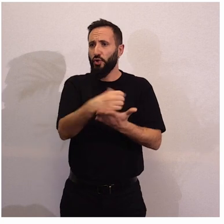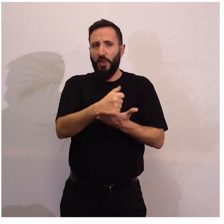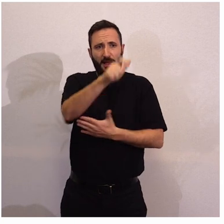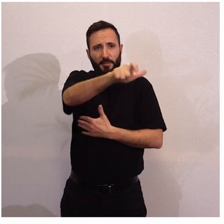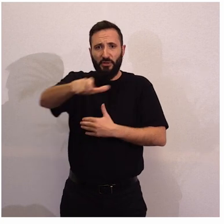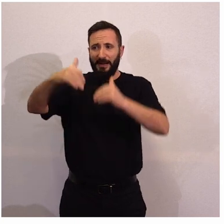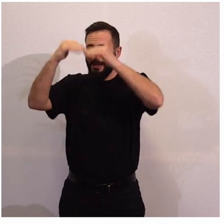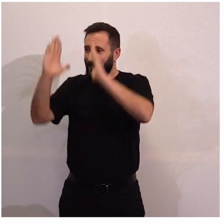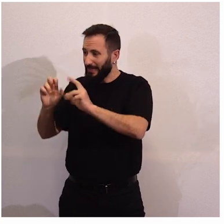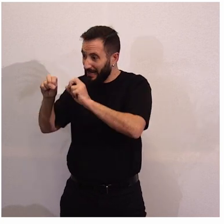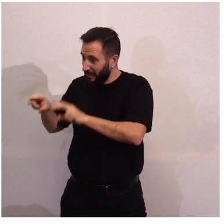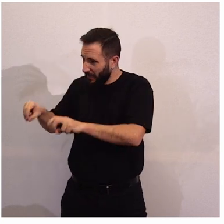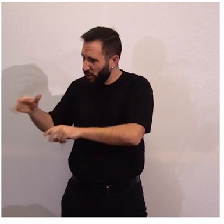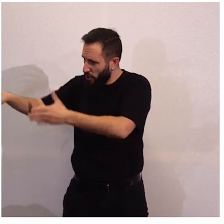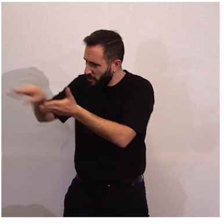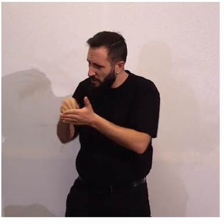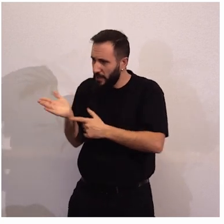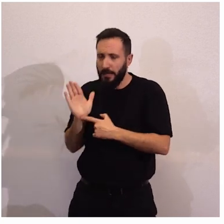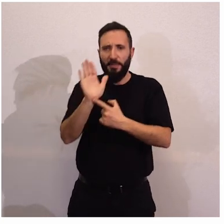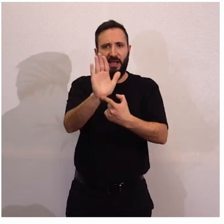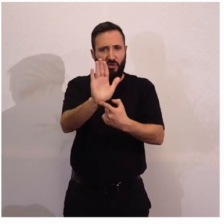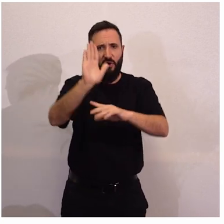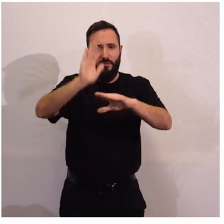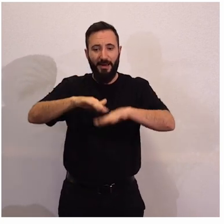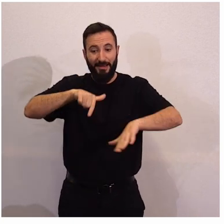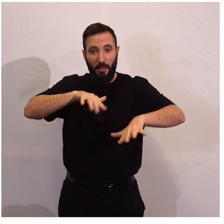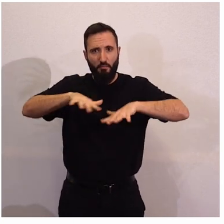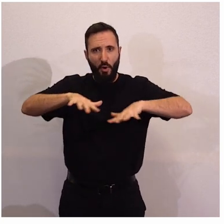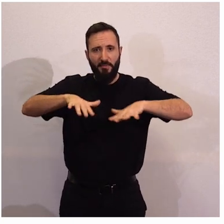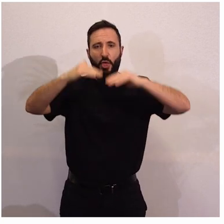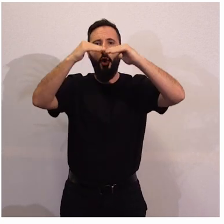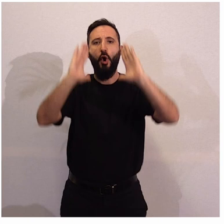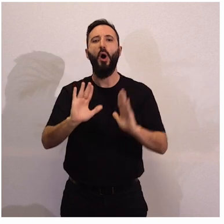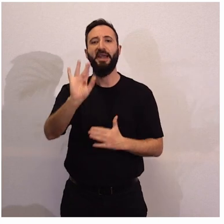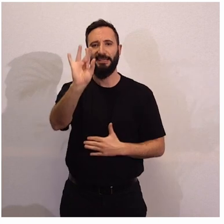personas sin hogar, haciendo eco de este movimiento Hogar Sí,